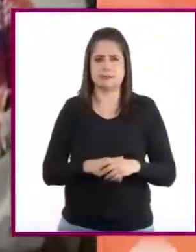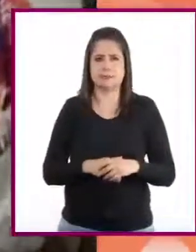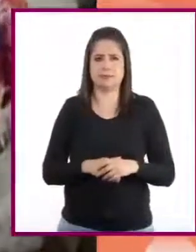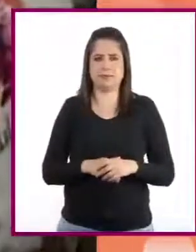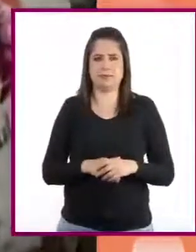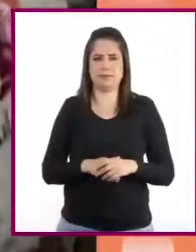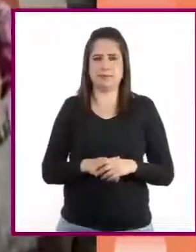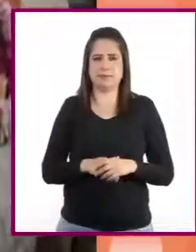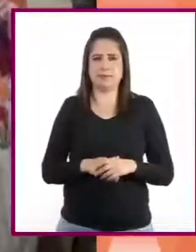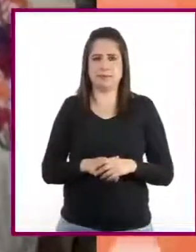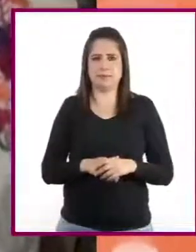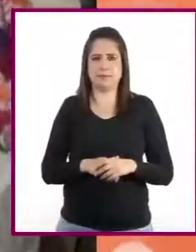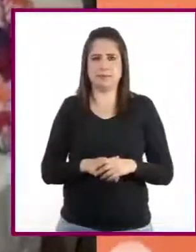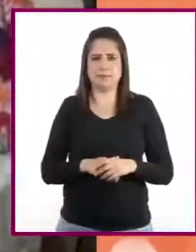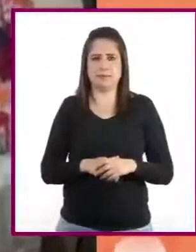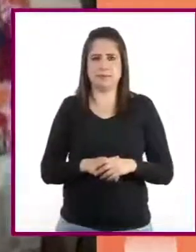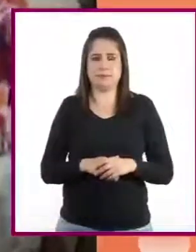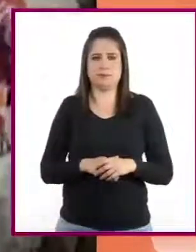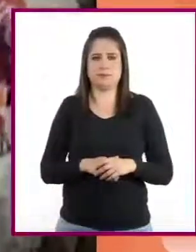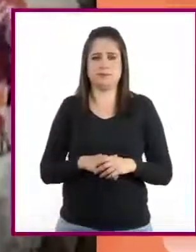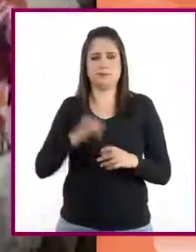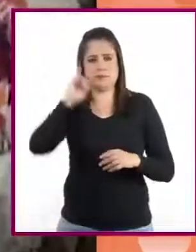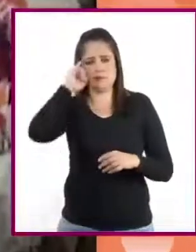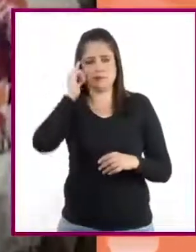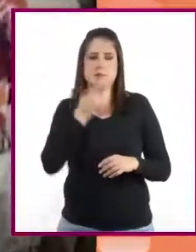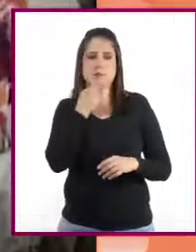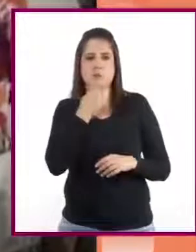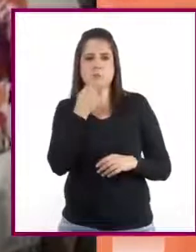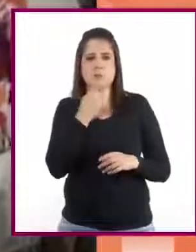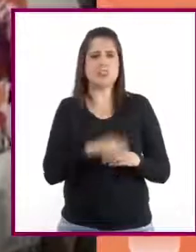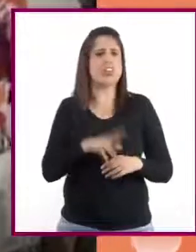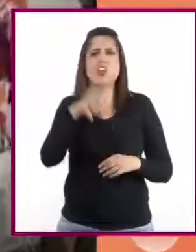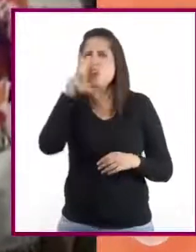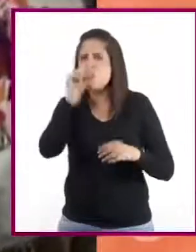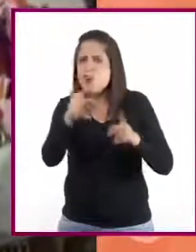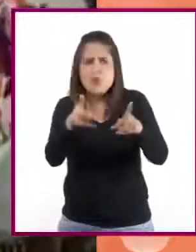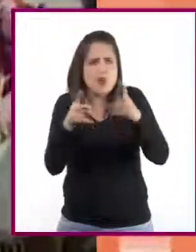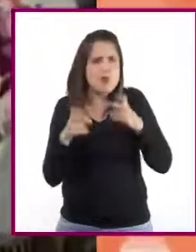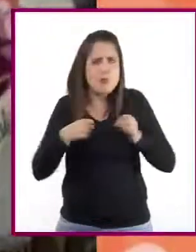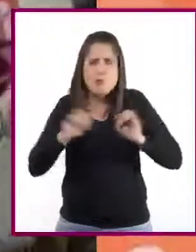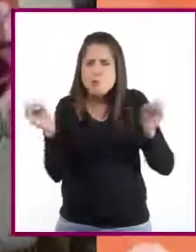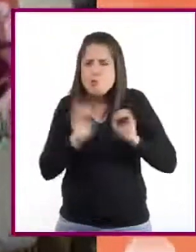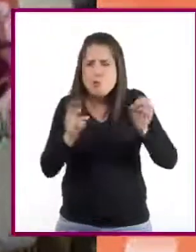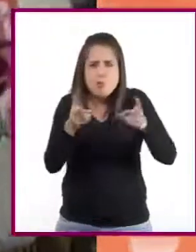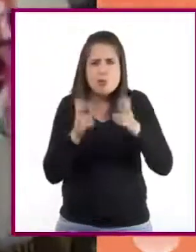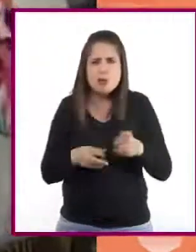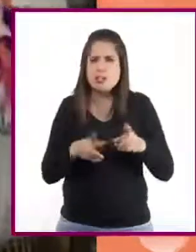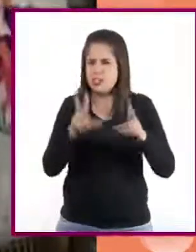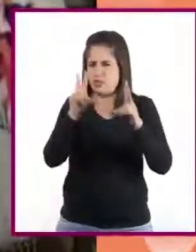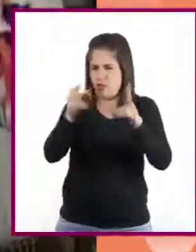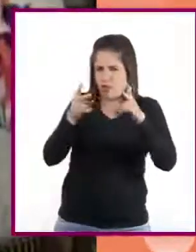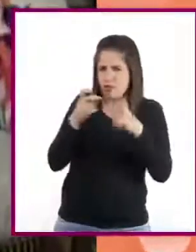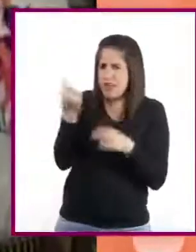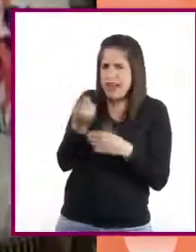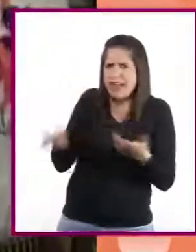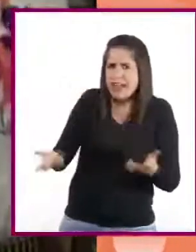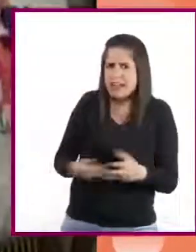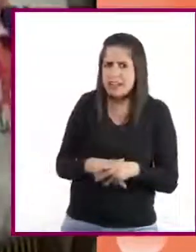Ya, su gusto. No robó. ¿No robó qué?